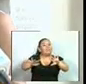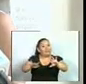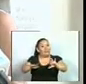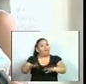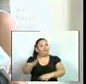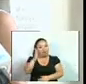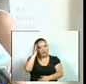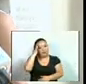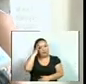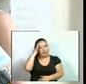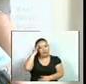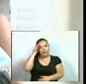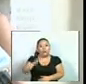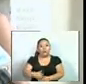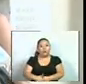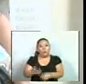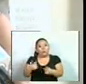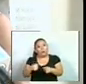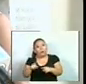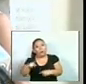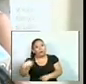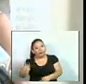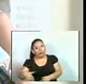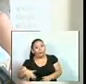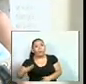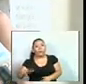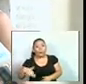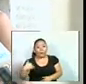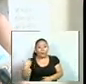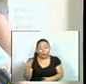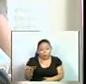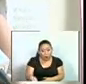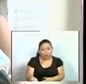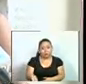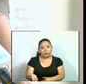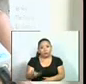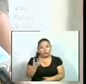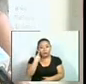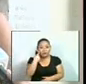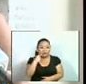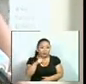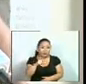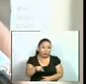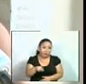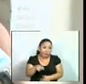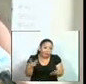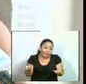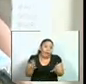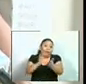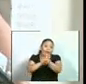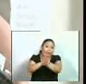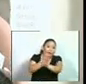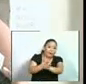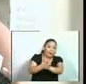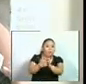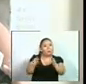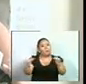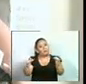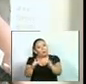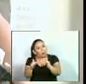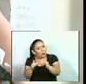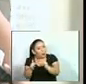quieras o no, a la larga nos va a tocar siempre vivir con eso, irnos adaptando a eso, pero igual